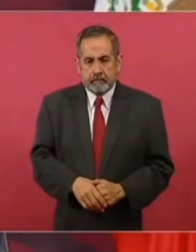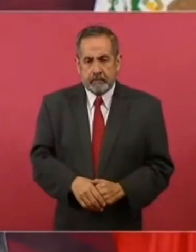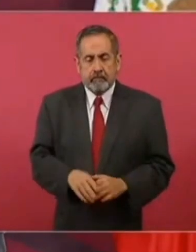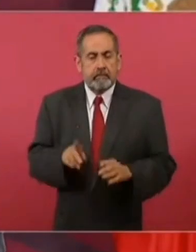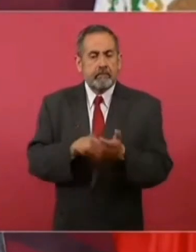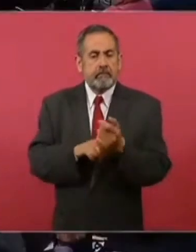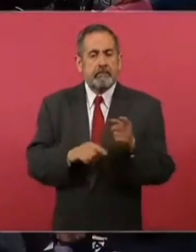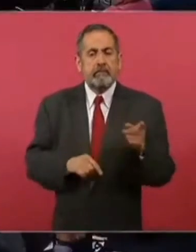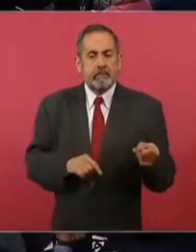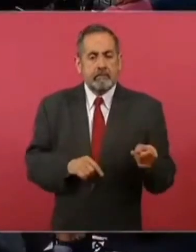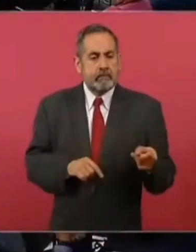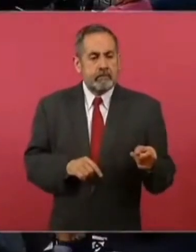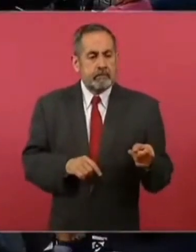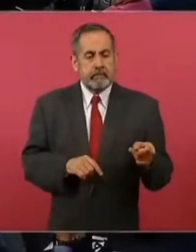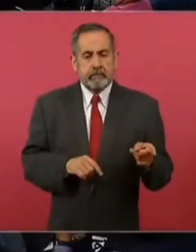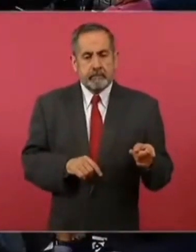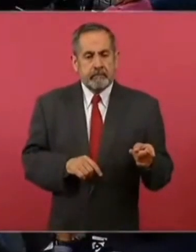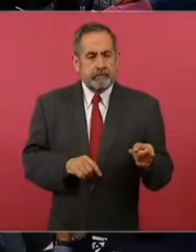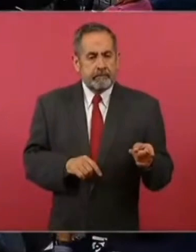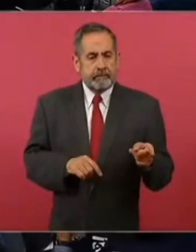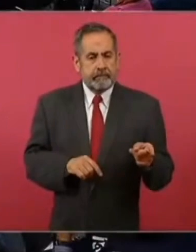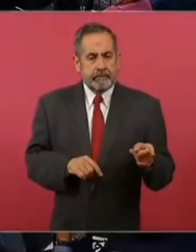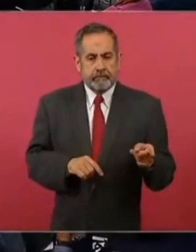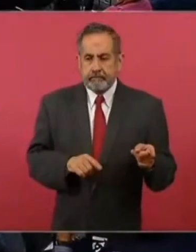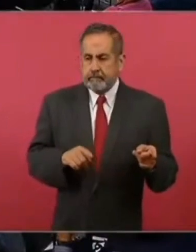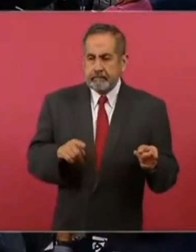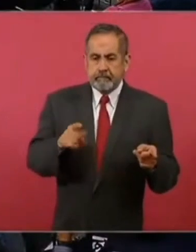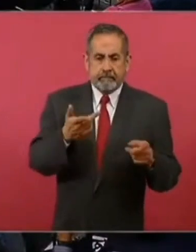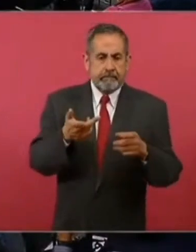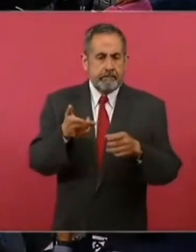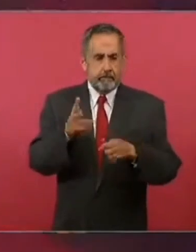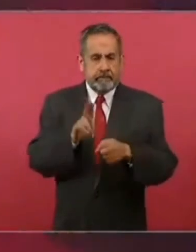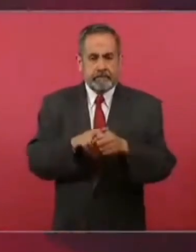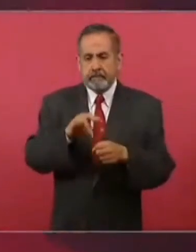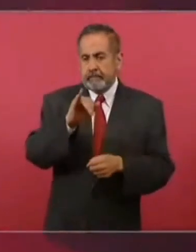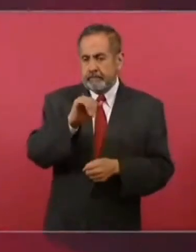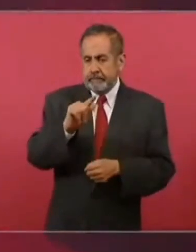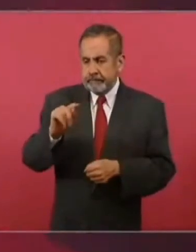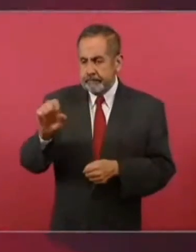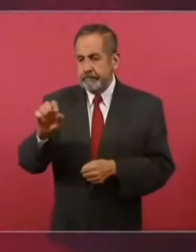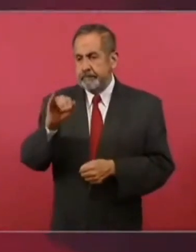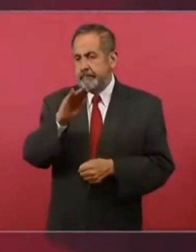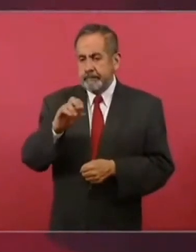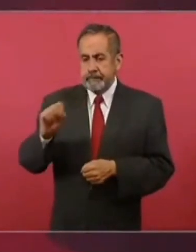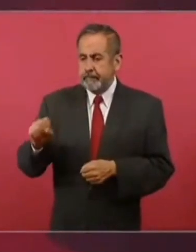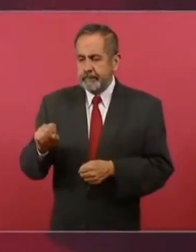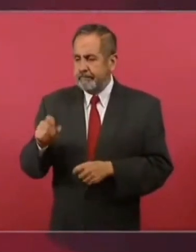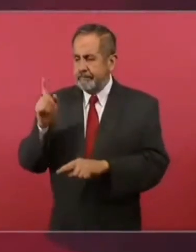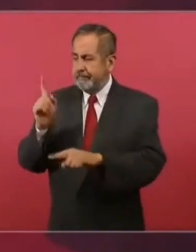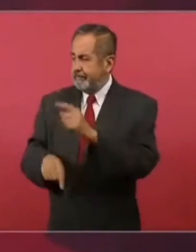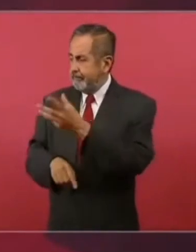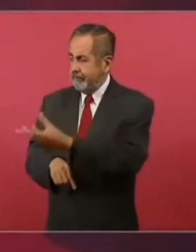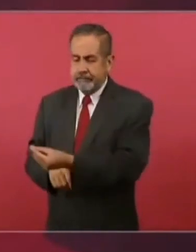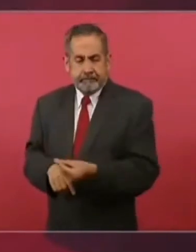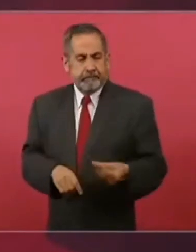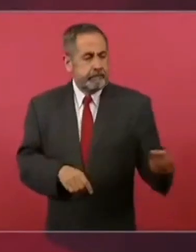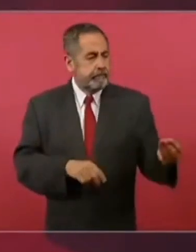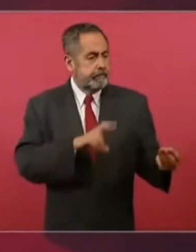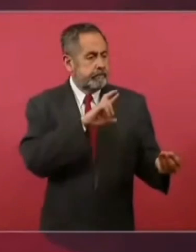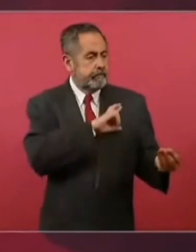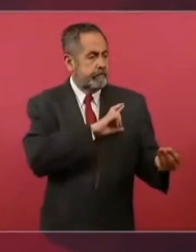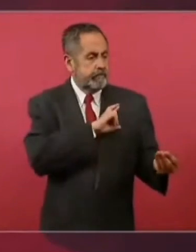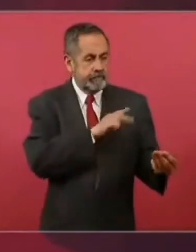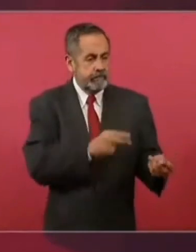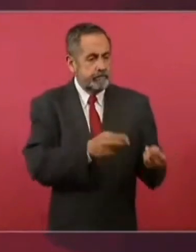subrogar los servicios del ISSSTE, el seguro, que las